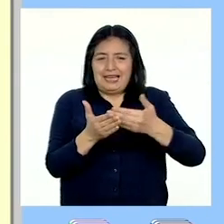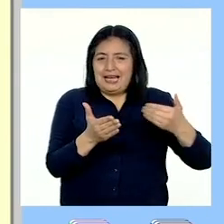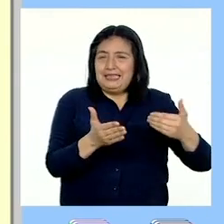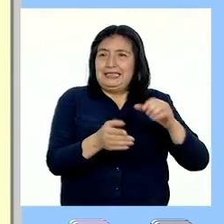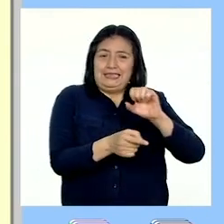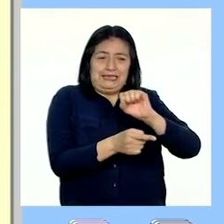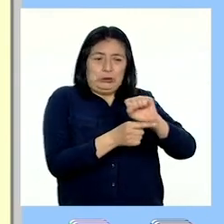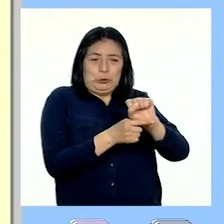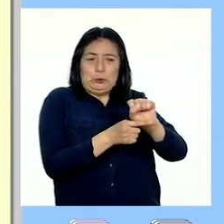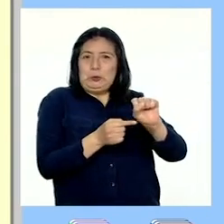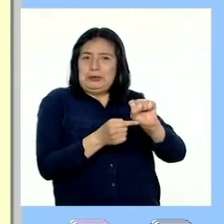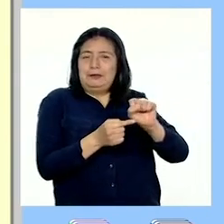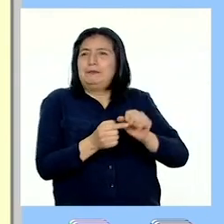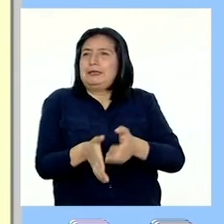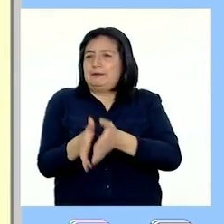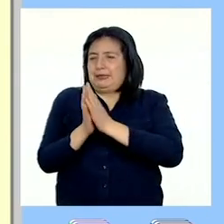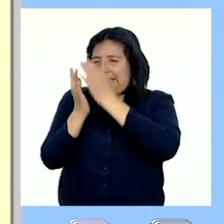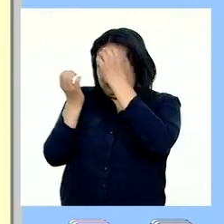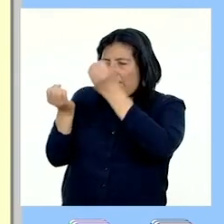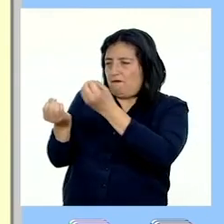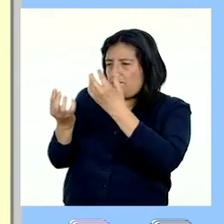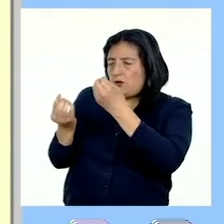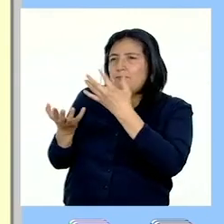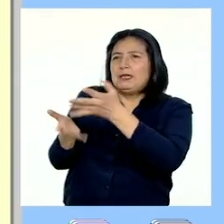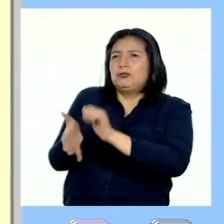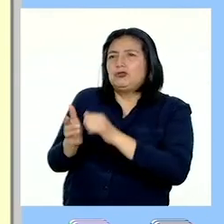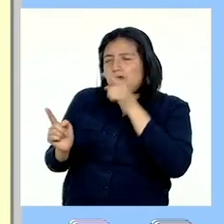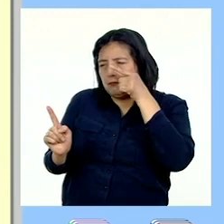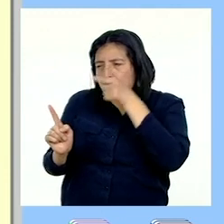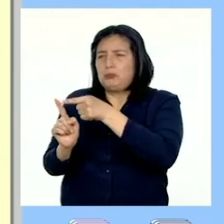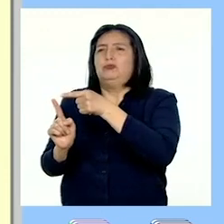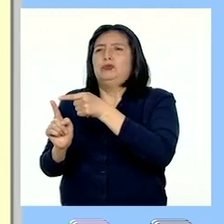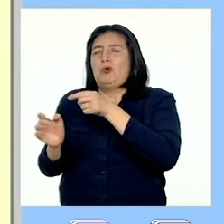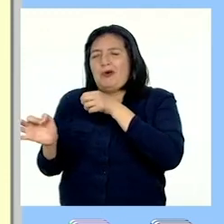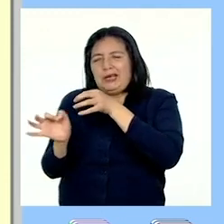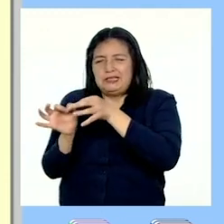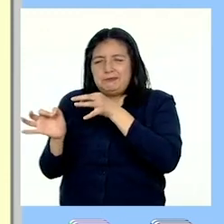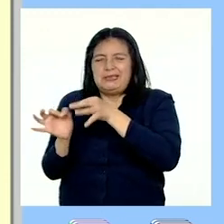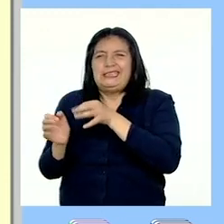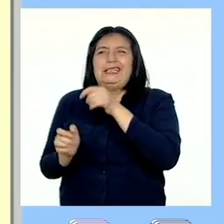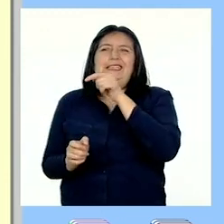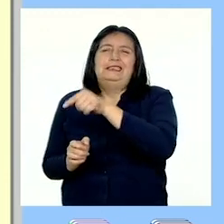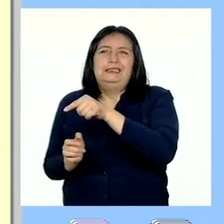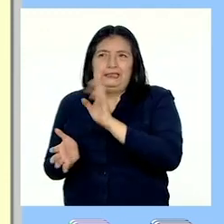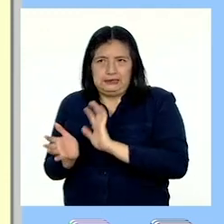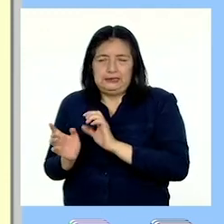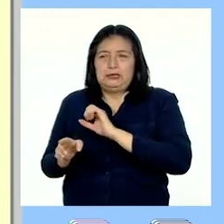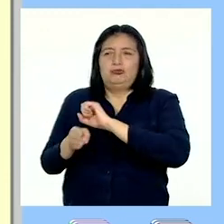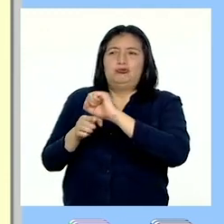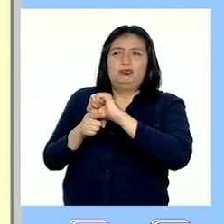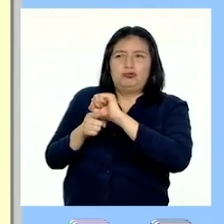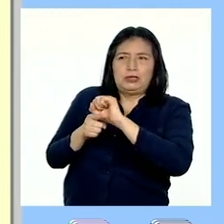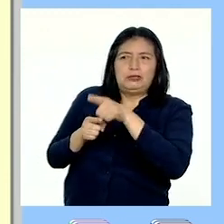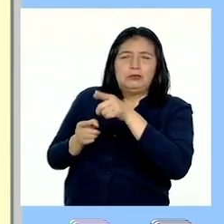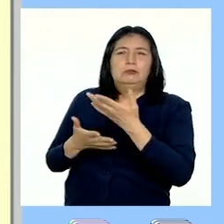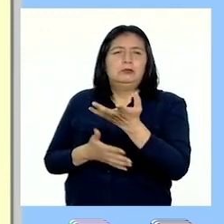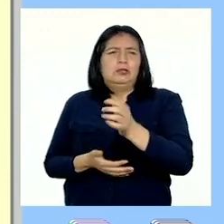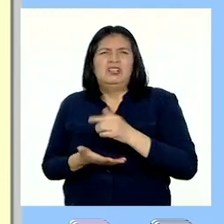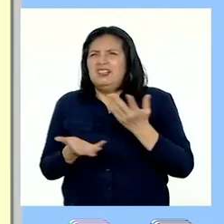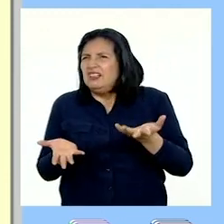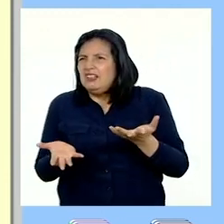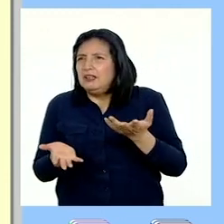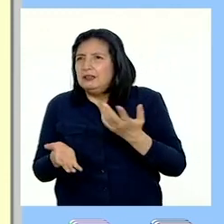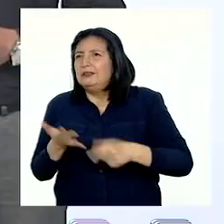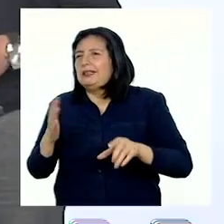sustantivo, sirve para solicitar información específica o detallada sobre ese sustantivo, que en este caso